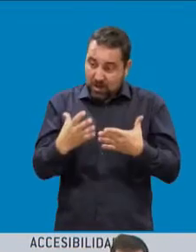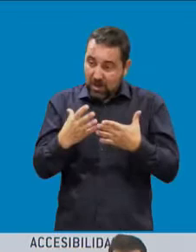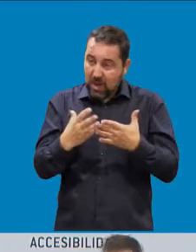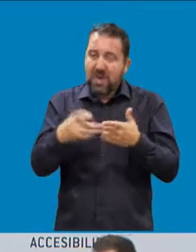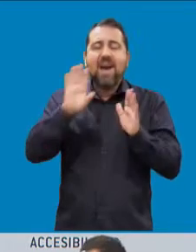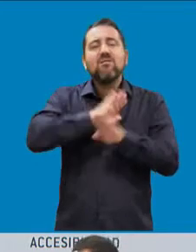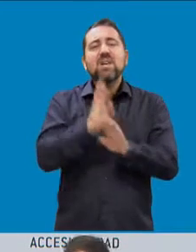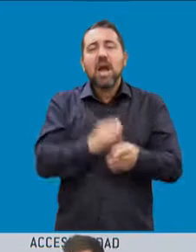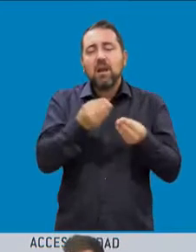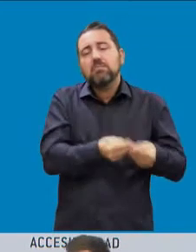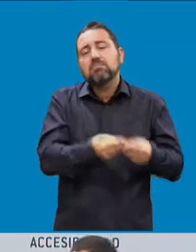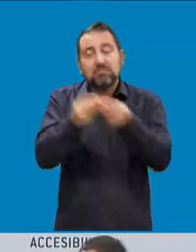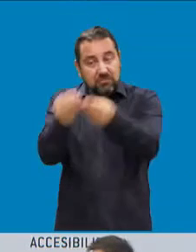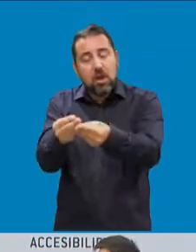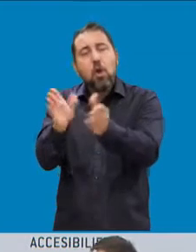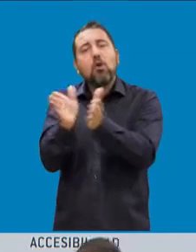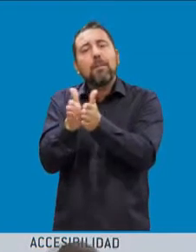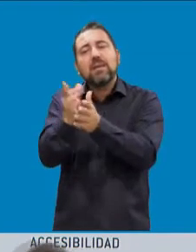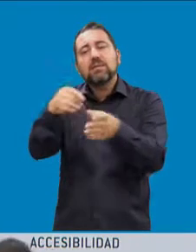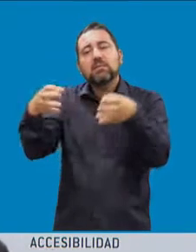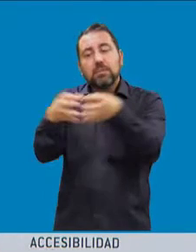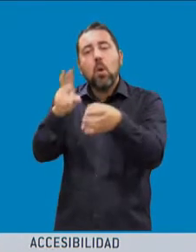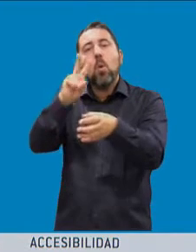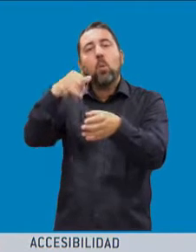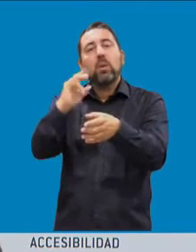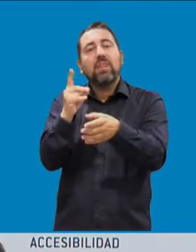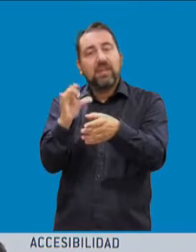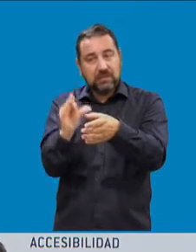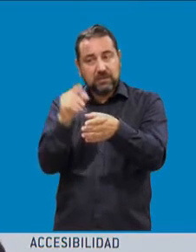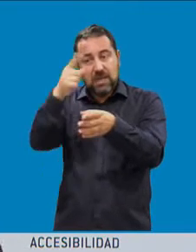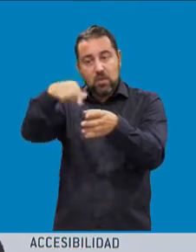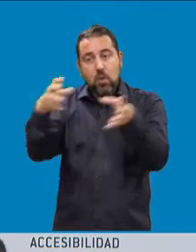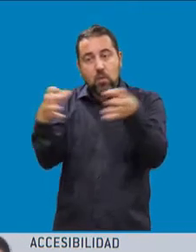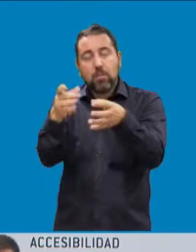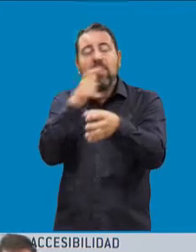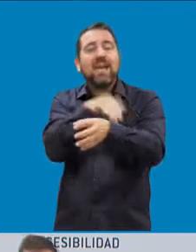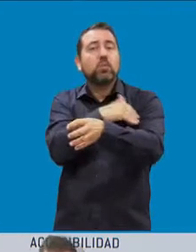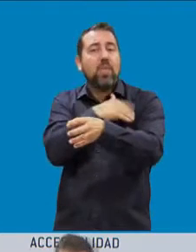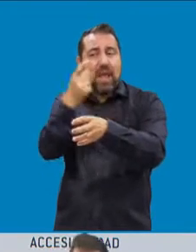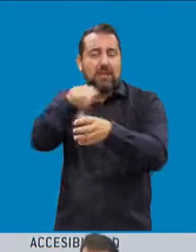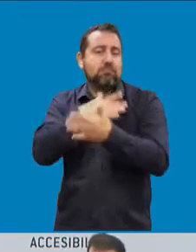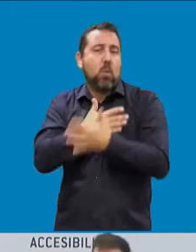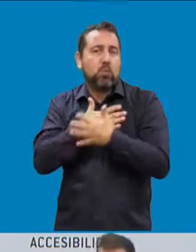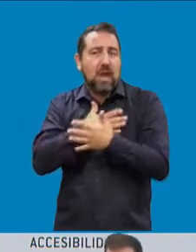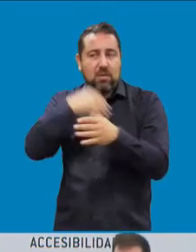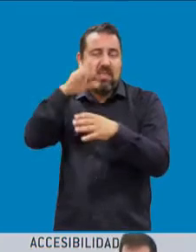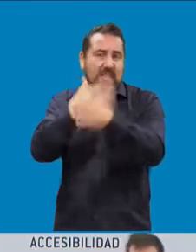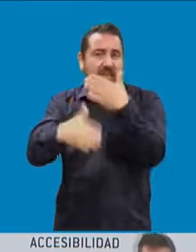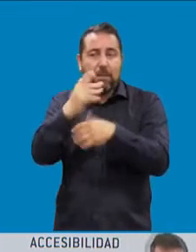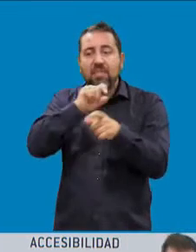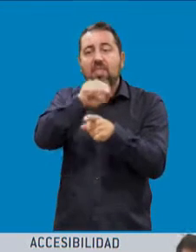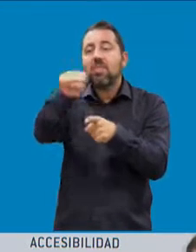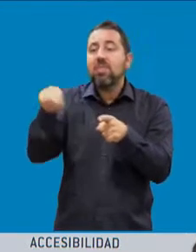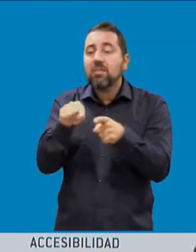suficientemente bien y que se ha llegado a una solución buena, se pasa finalmente a los compañeros de UNIDIS, que con un conjunto